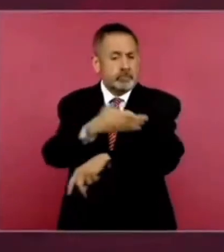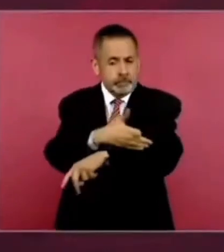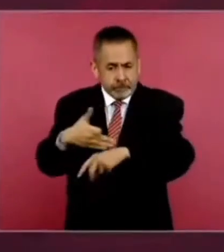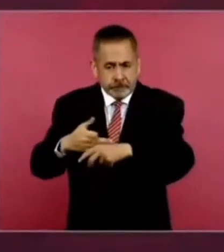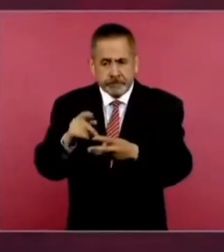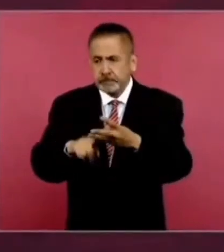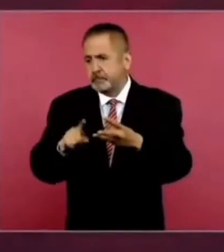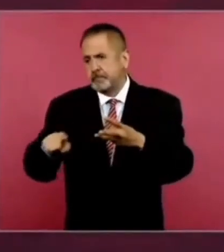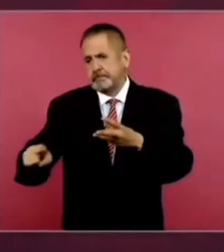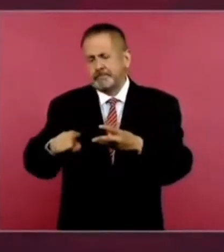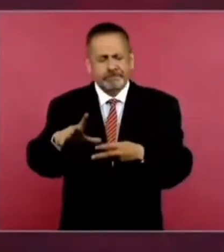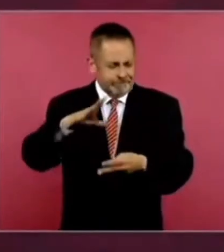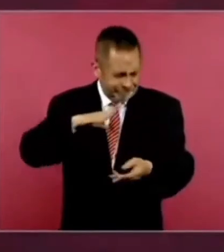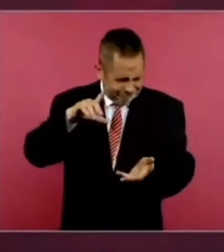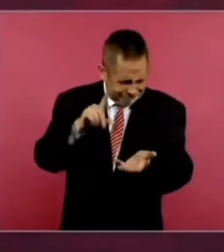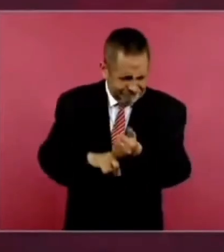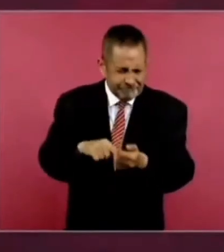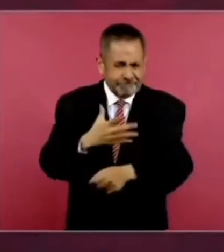México.